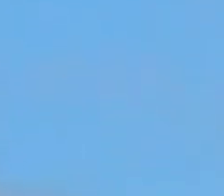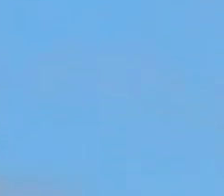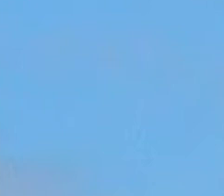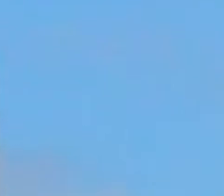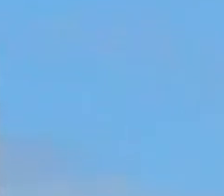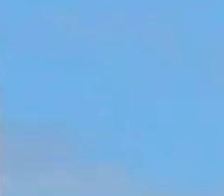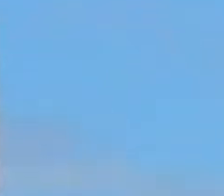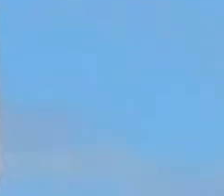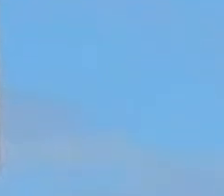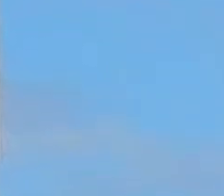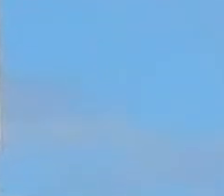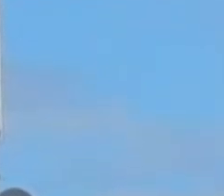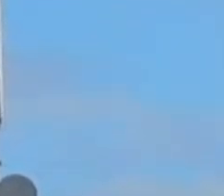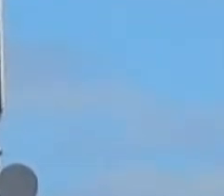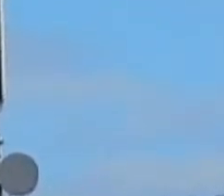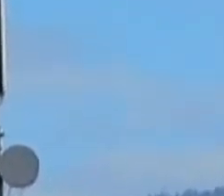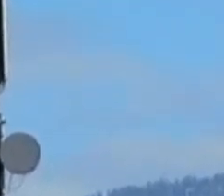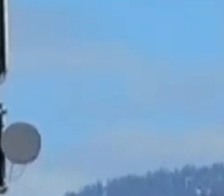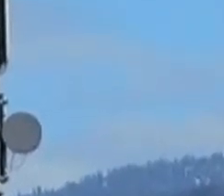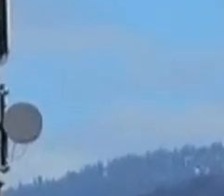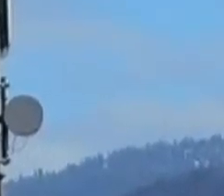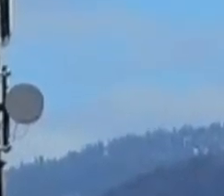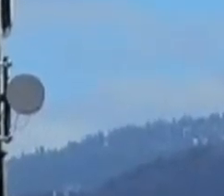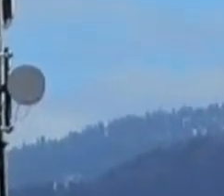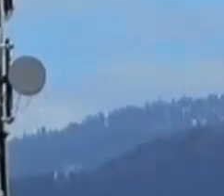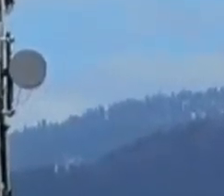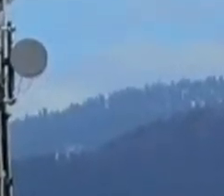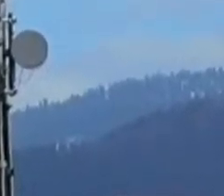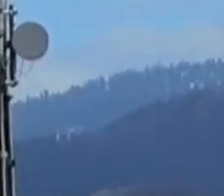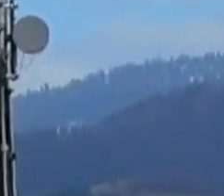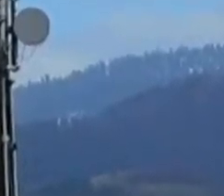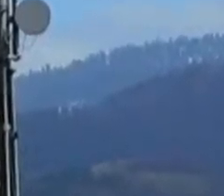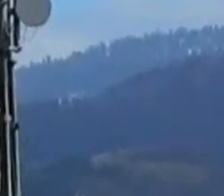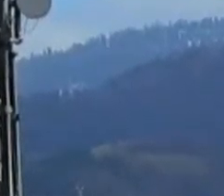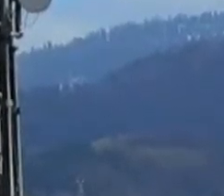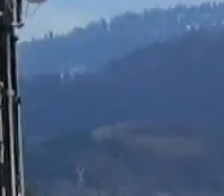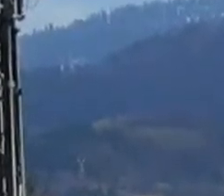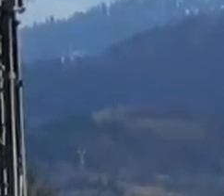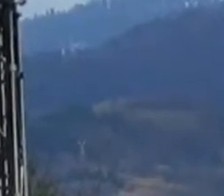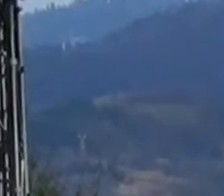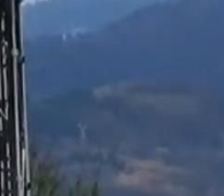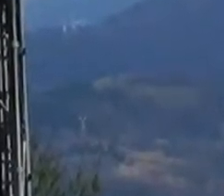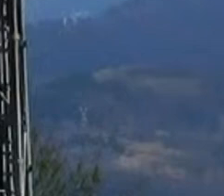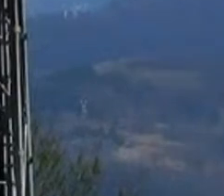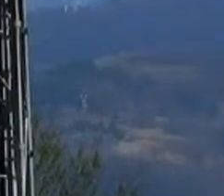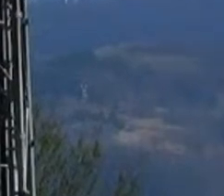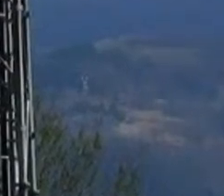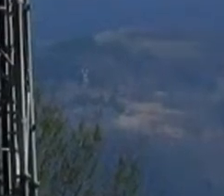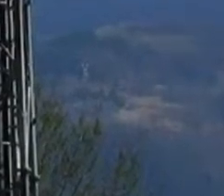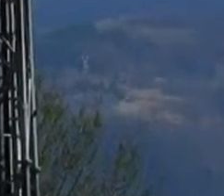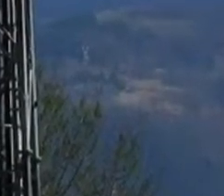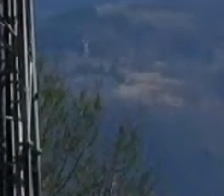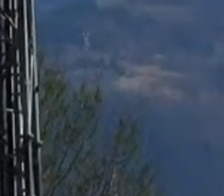de la información y comunicación incluido el de banda ancha e internet